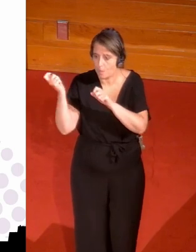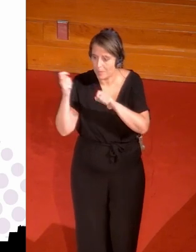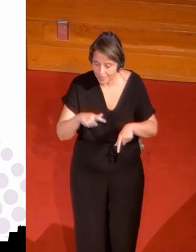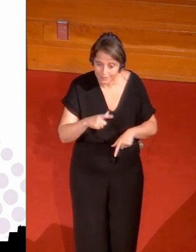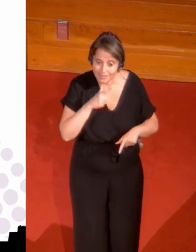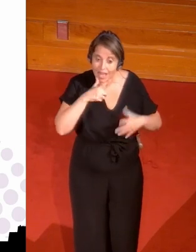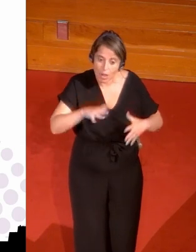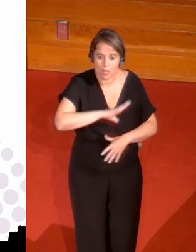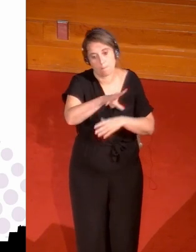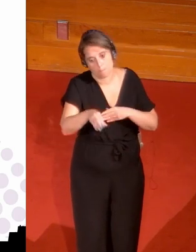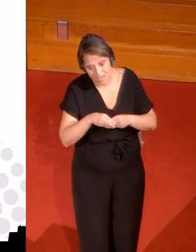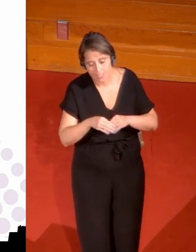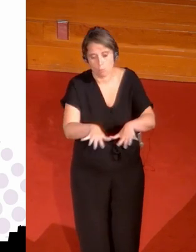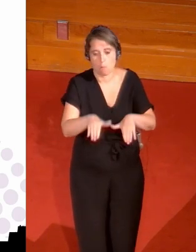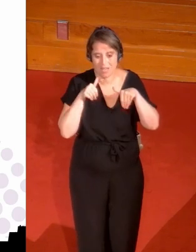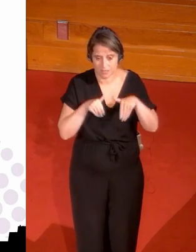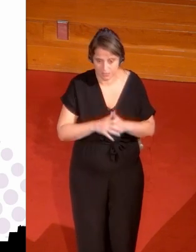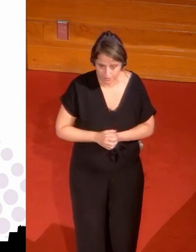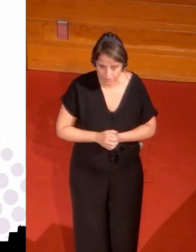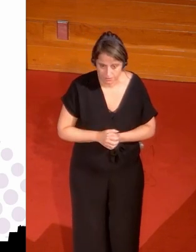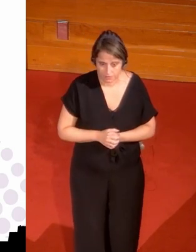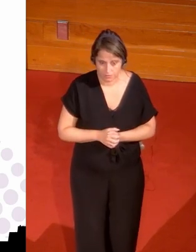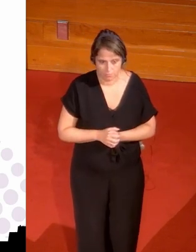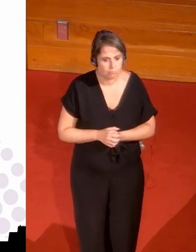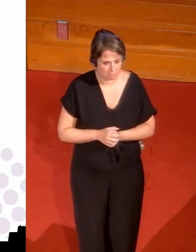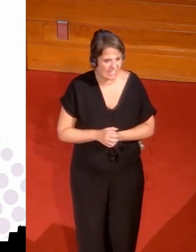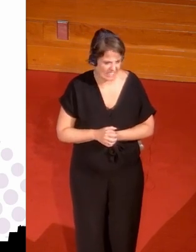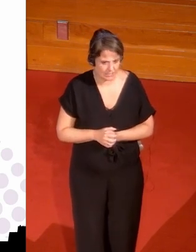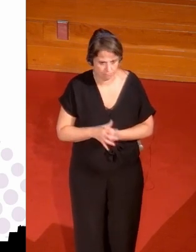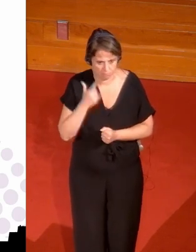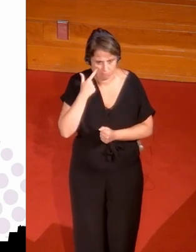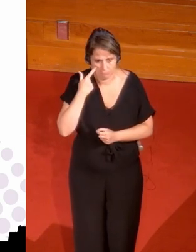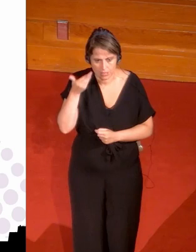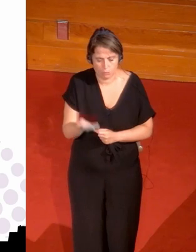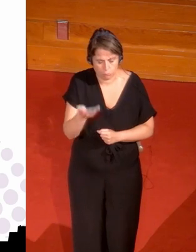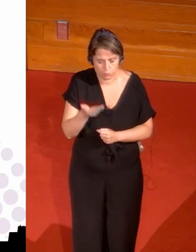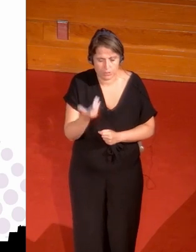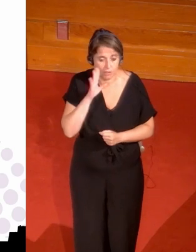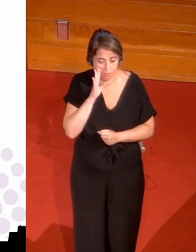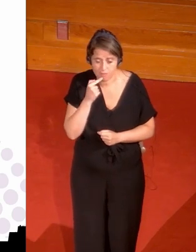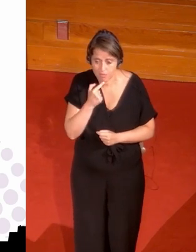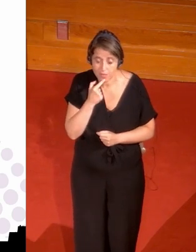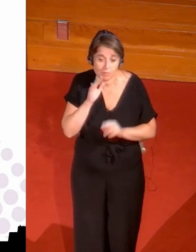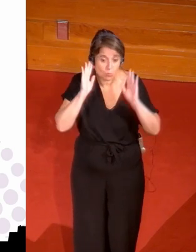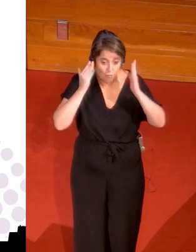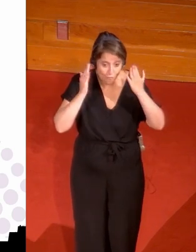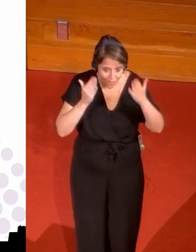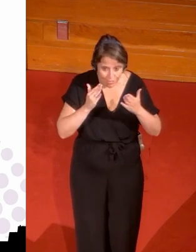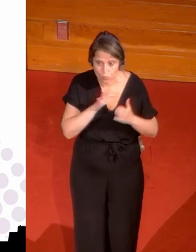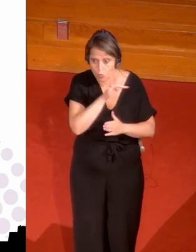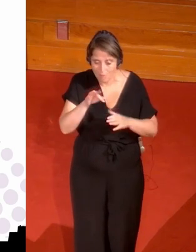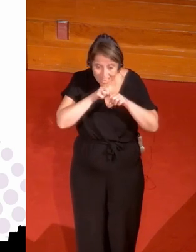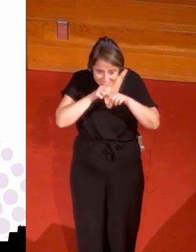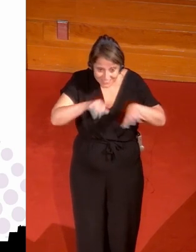Hala el brexit entonces puede ser importante Además ya que mencionabas lo de Facebook y las injerencias